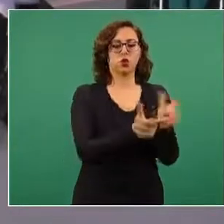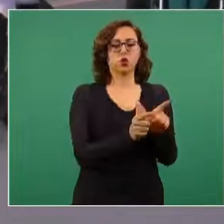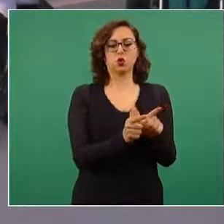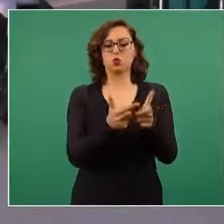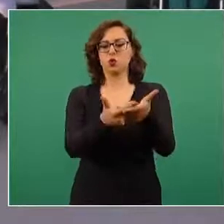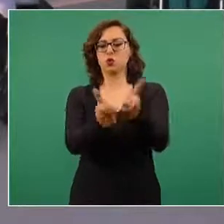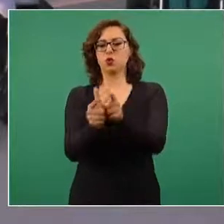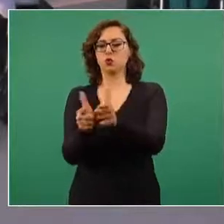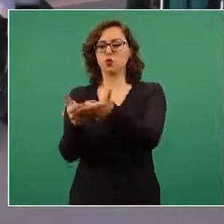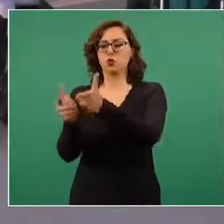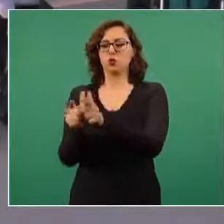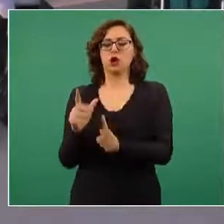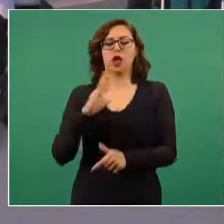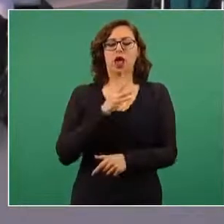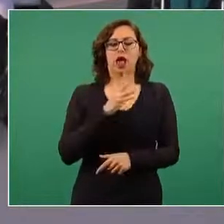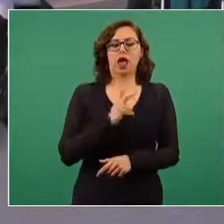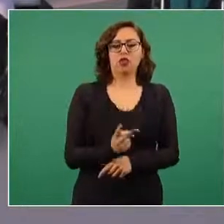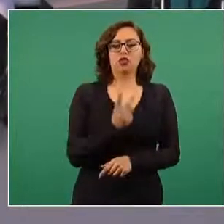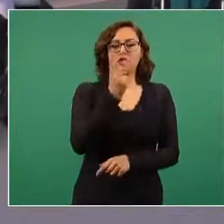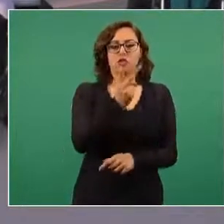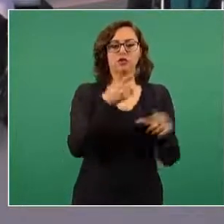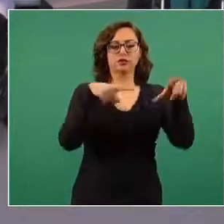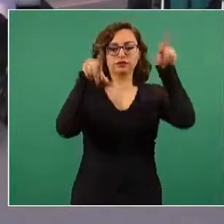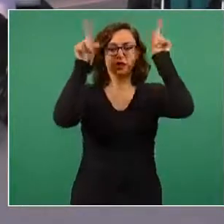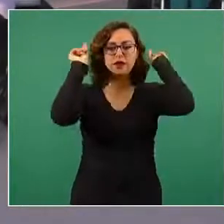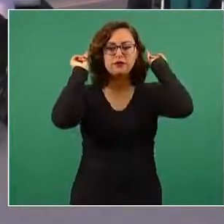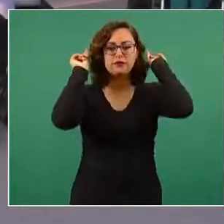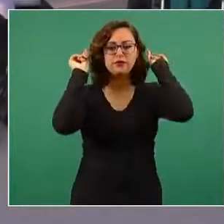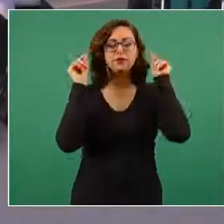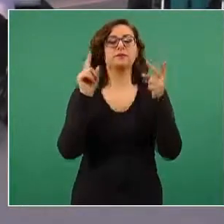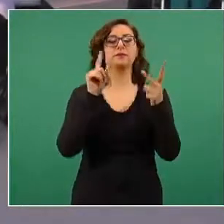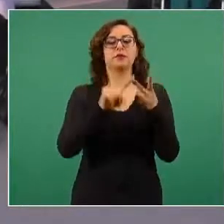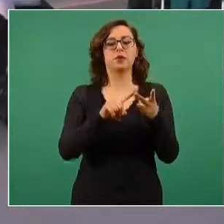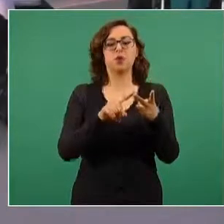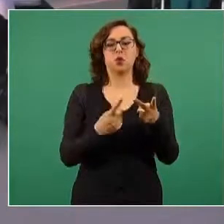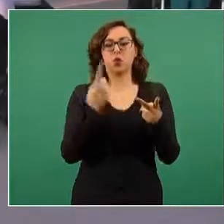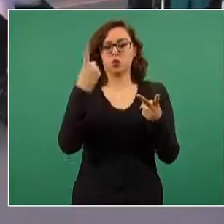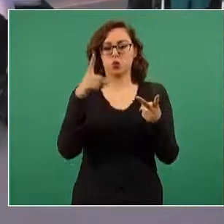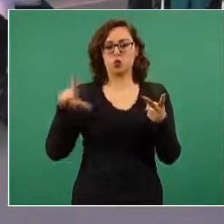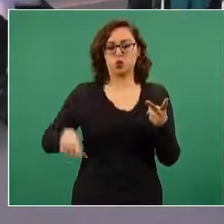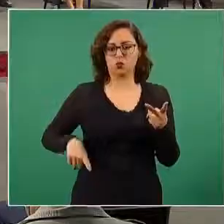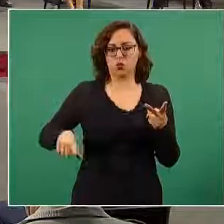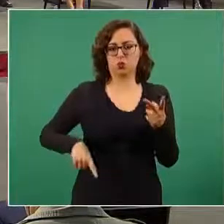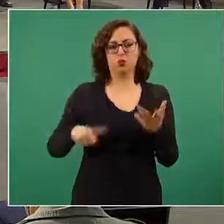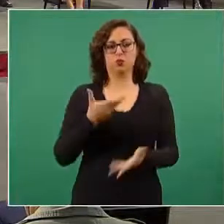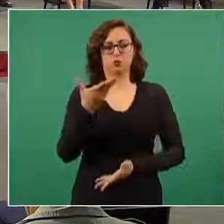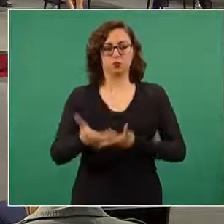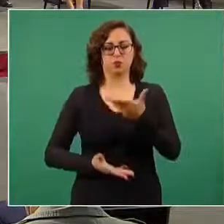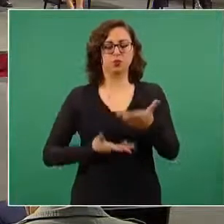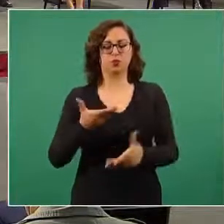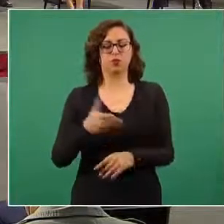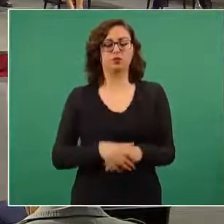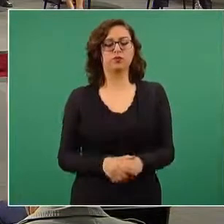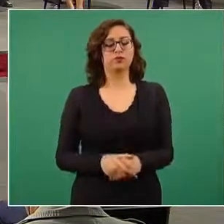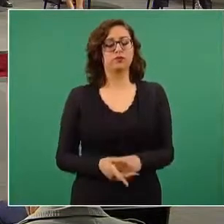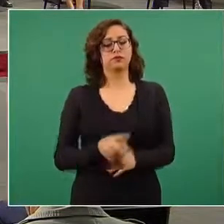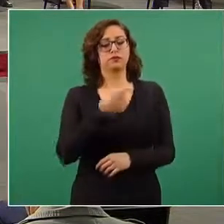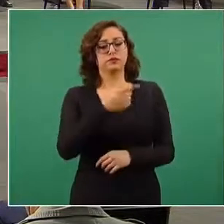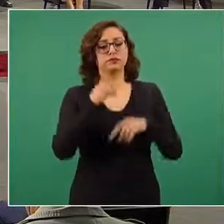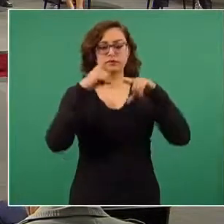2 vacunadoras y una promotora. En este caso es la enfermera